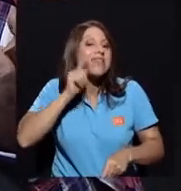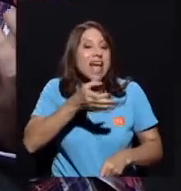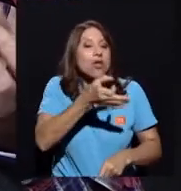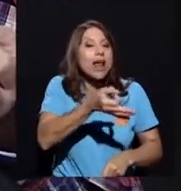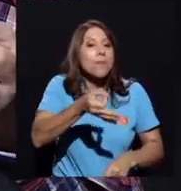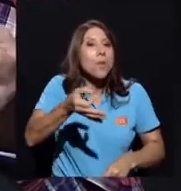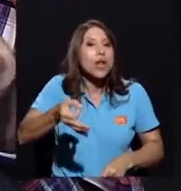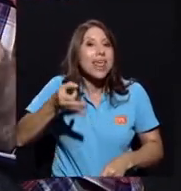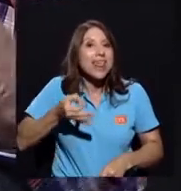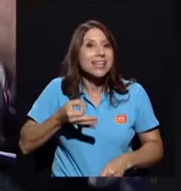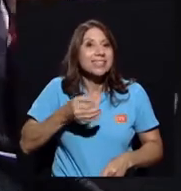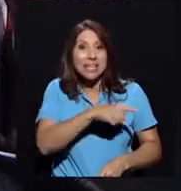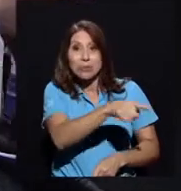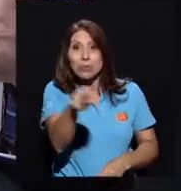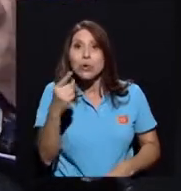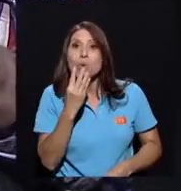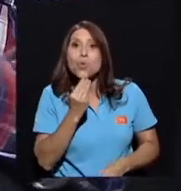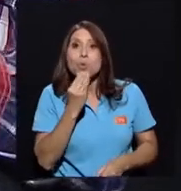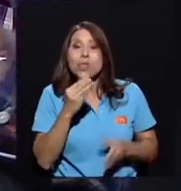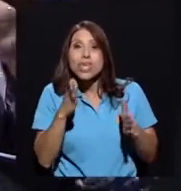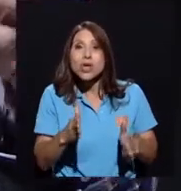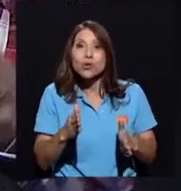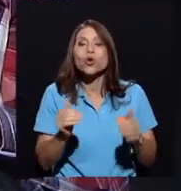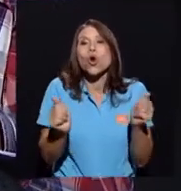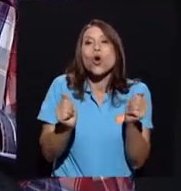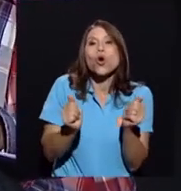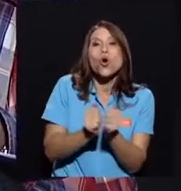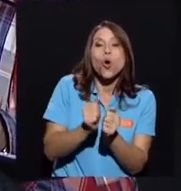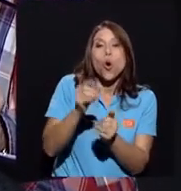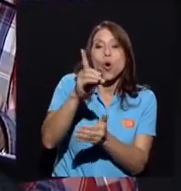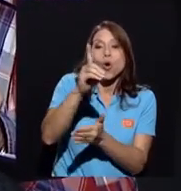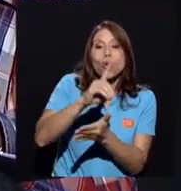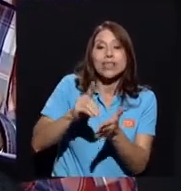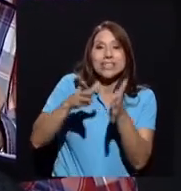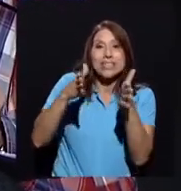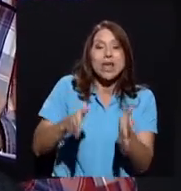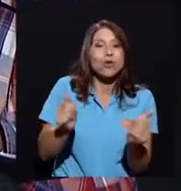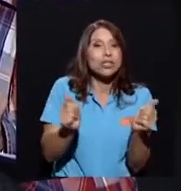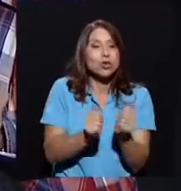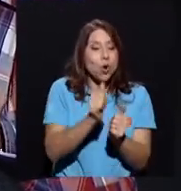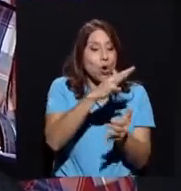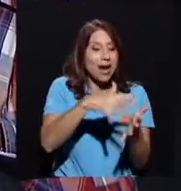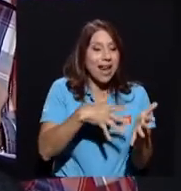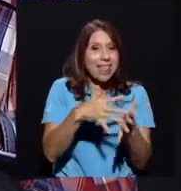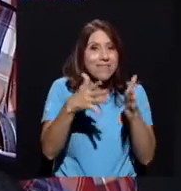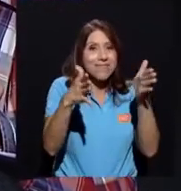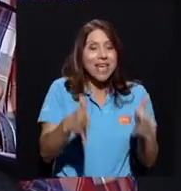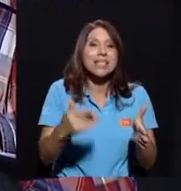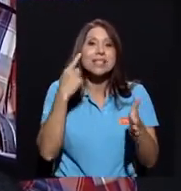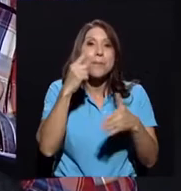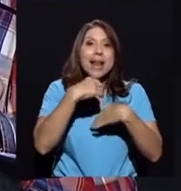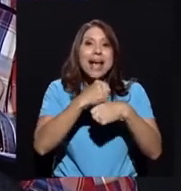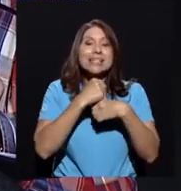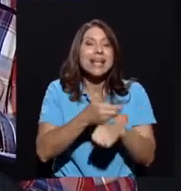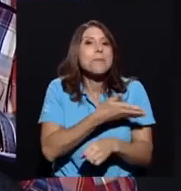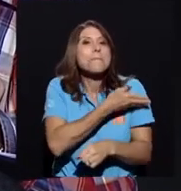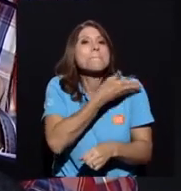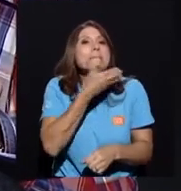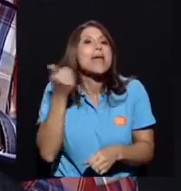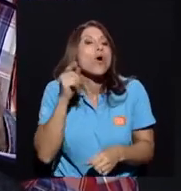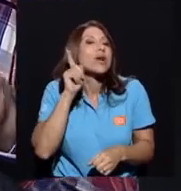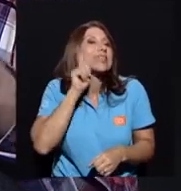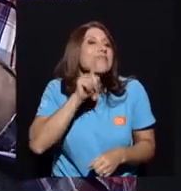con dibujantes con gráfica dores con diseñadores para producir las mejores falsificaciones de las libras esterlinas